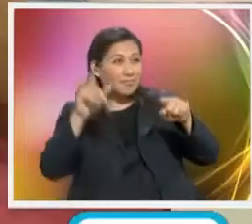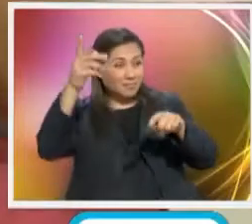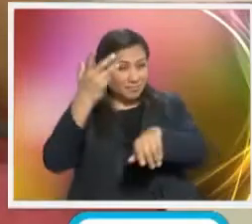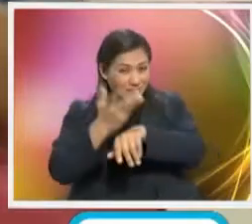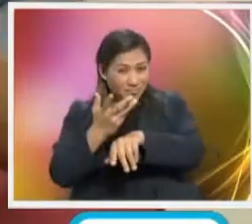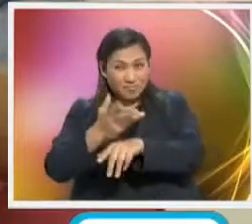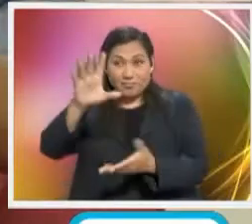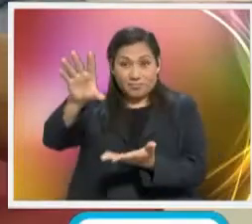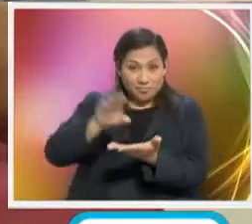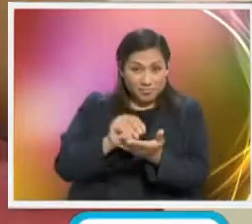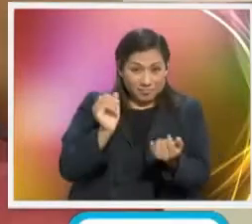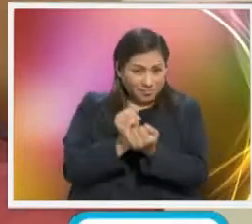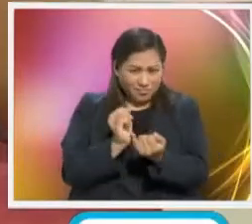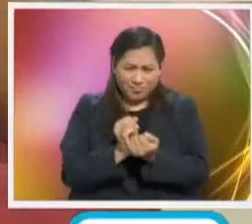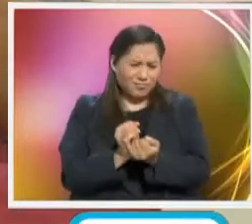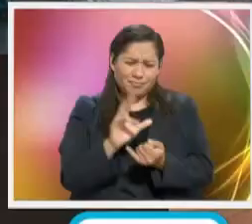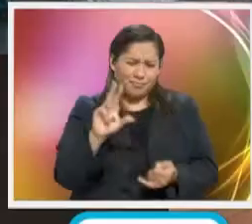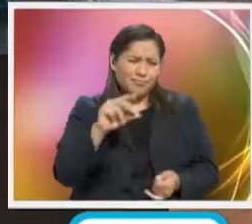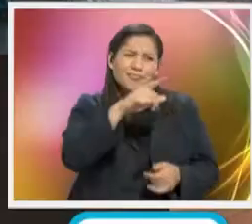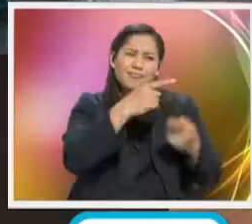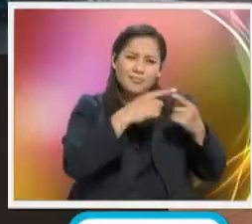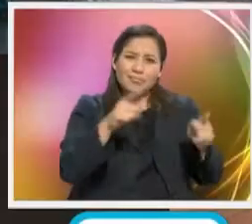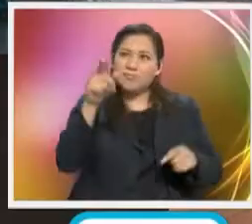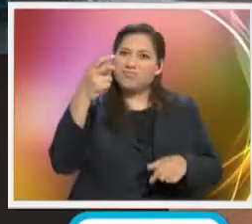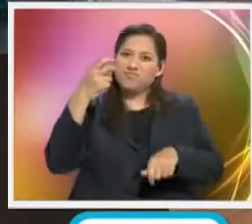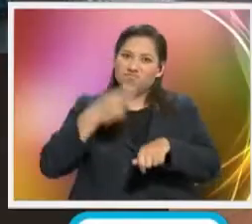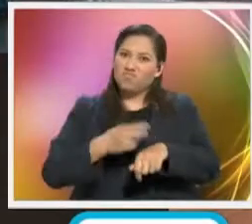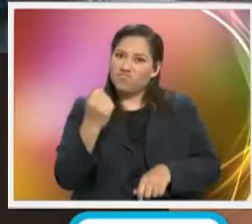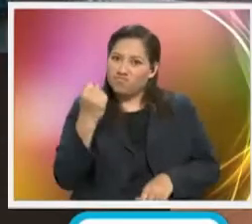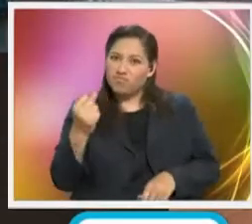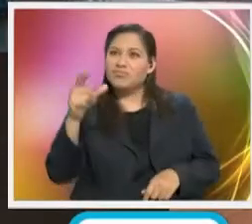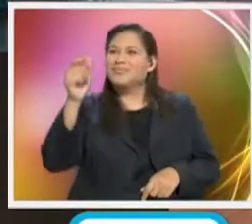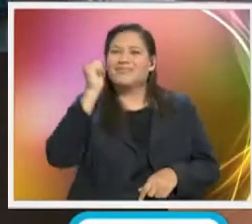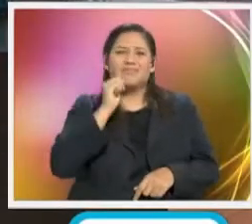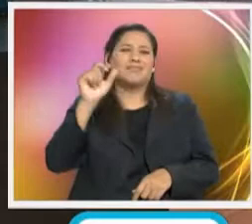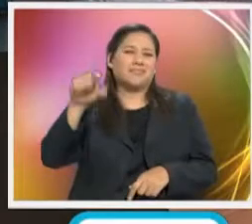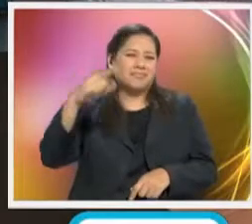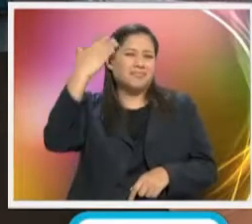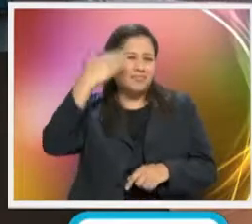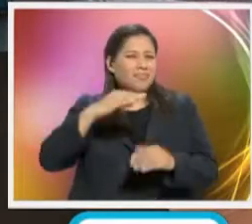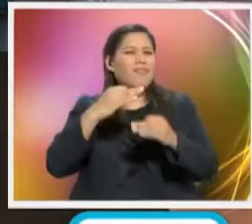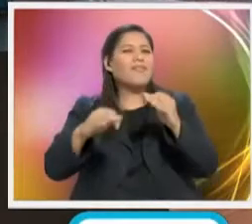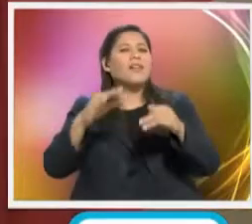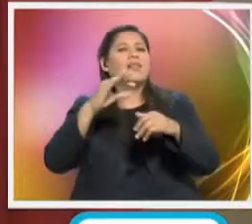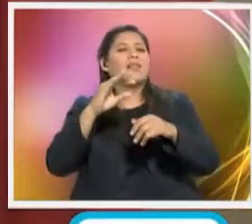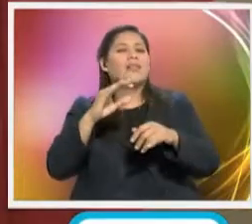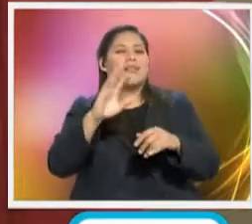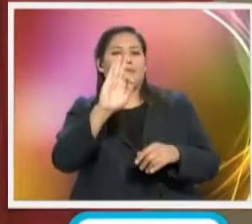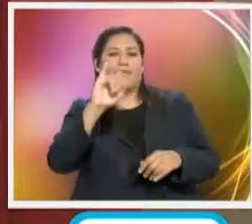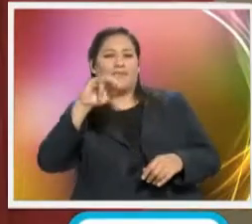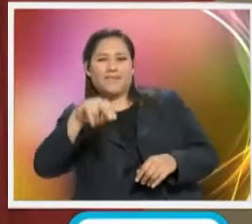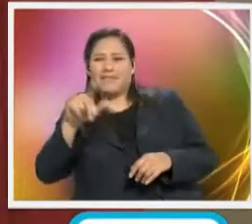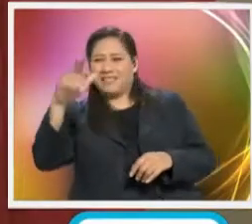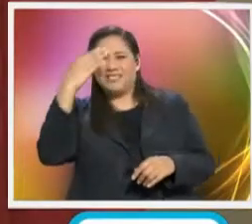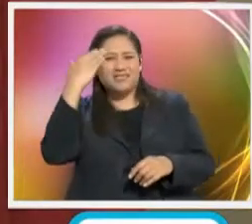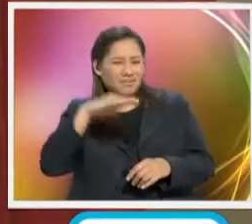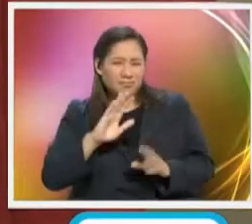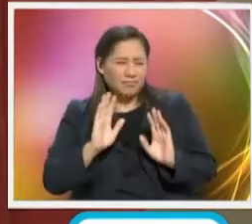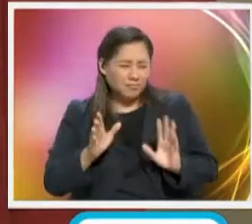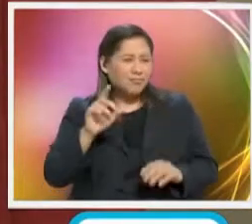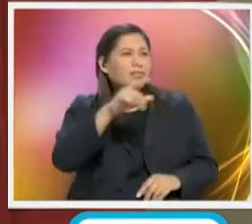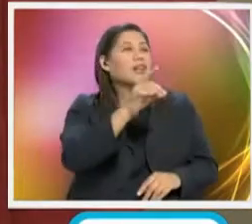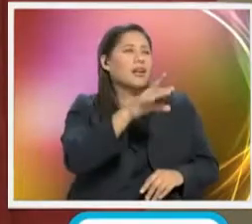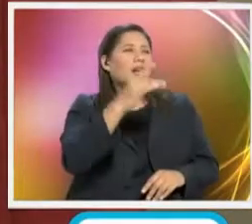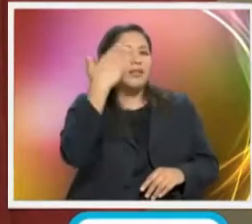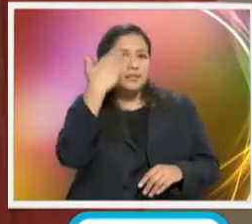Hollywood, que suelen ser muy rígidos y pues como que siempre acaban de la misma forma, como que siempre pasan las mismas cosas. Ahora no,